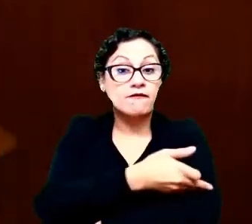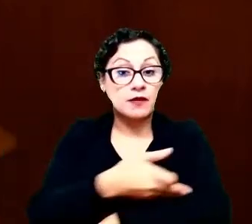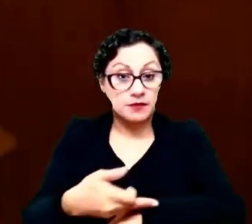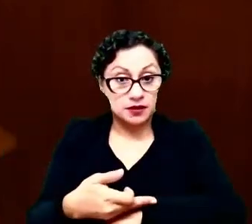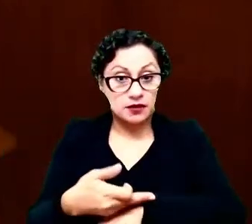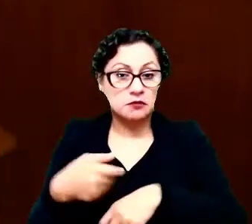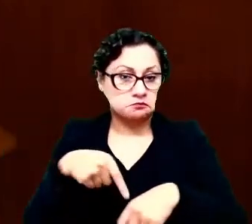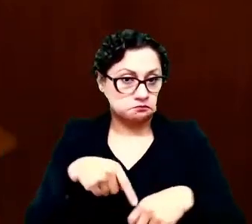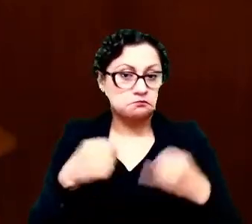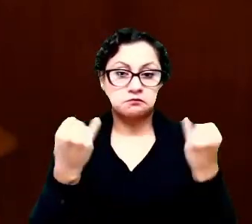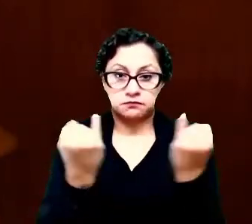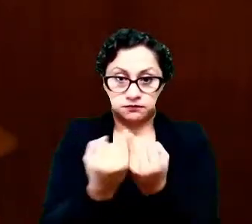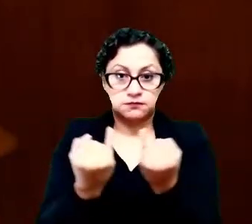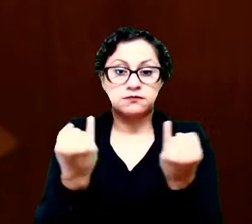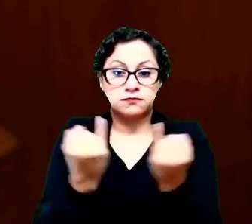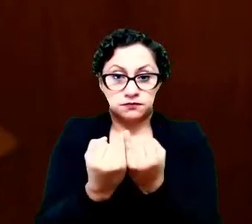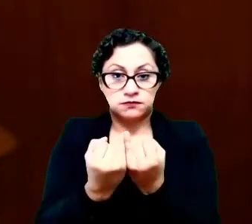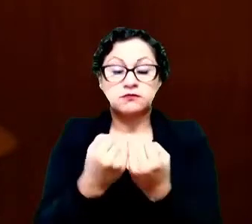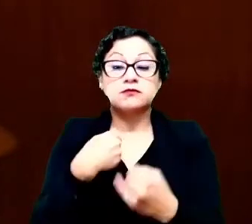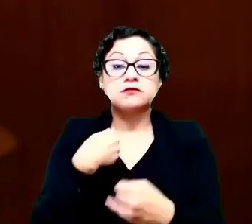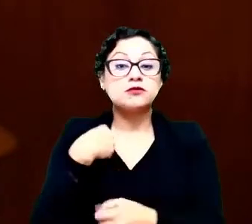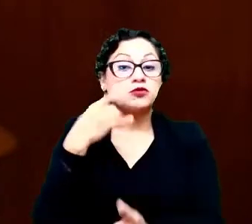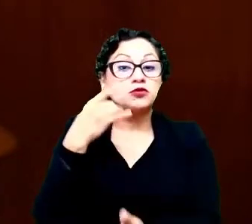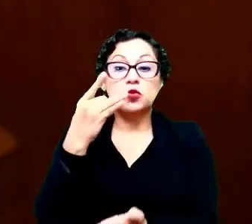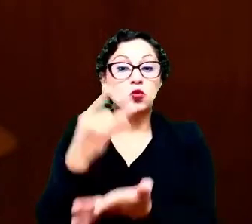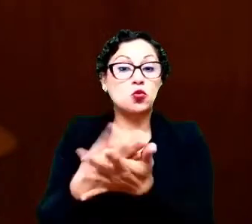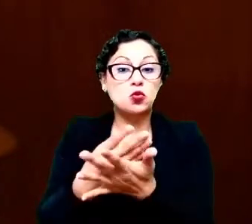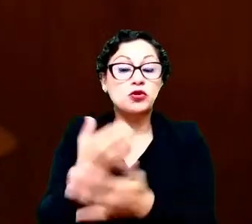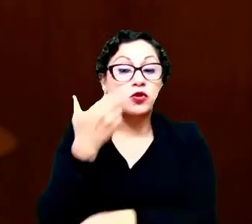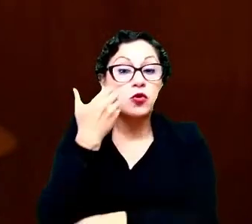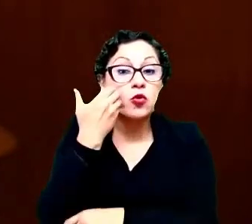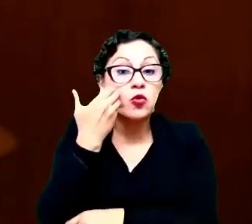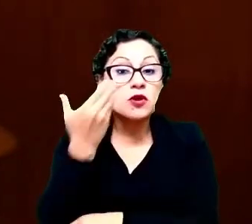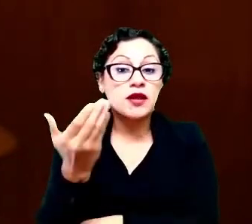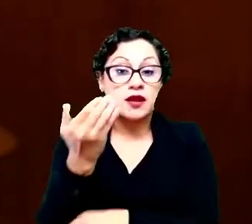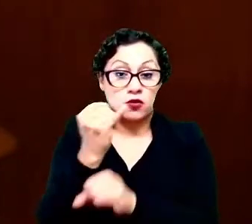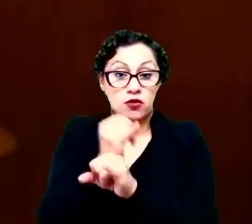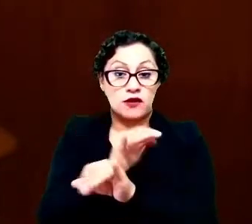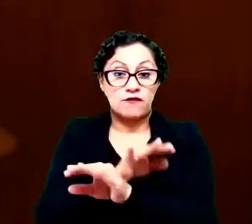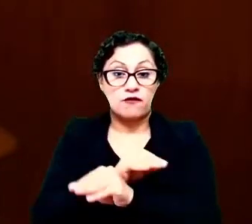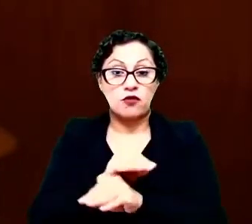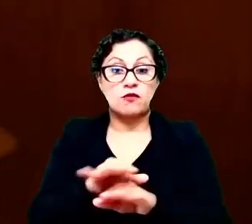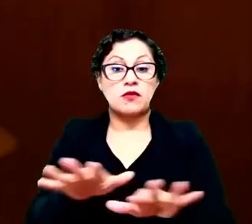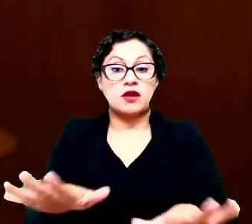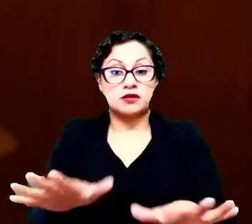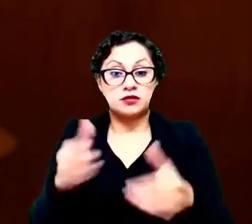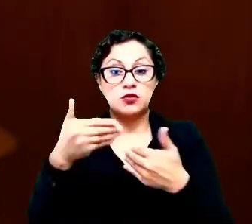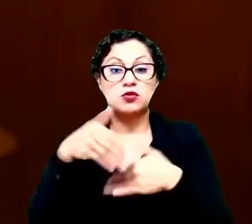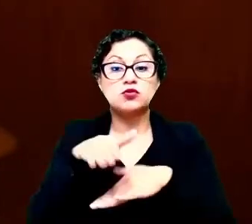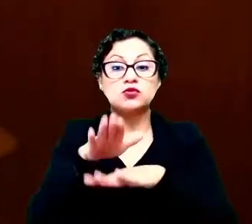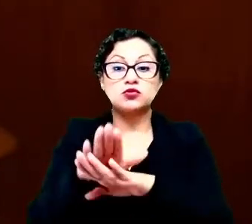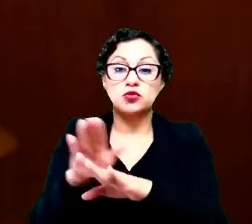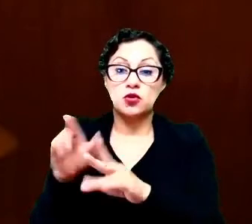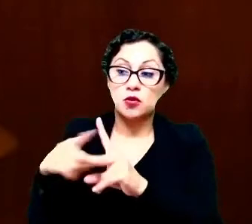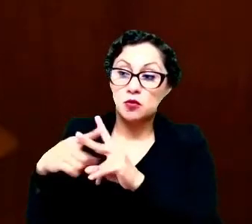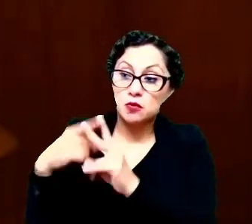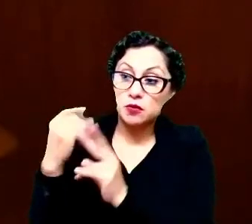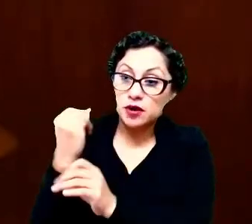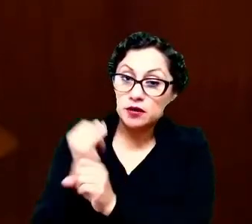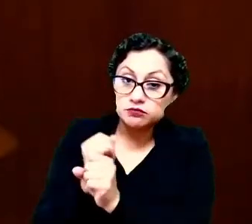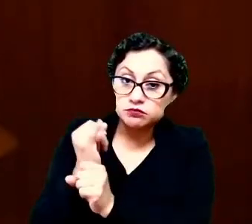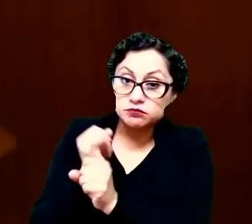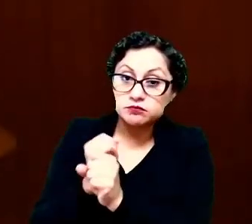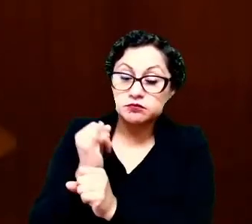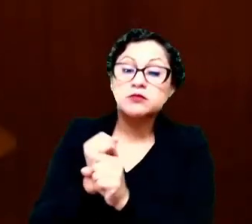quiero dejar fehaciente información sobre la encuesta Nacional de ocupación y empleo